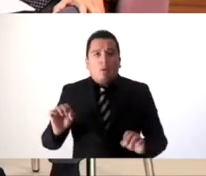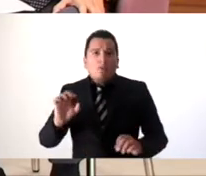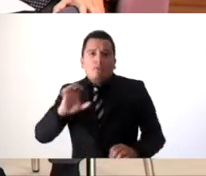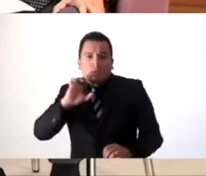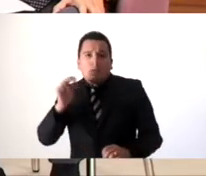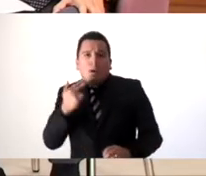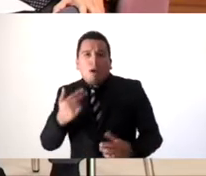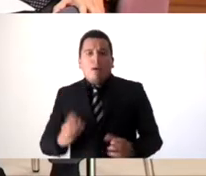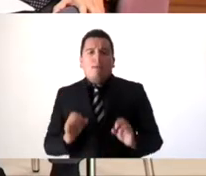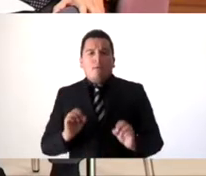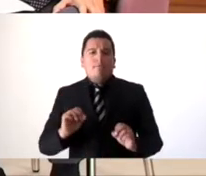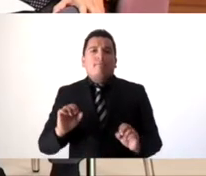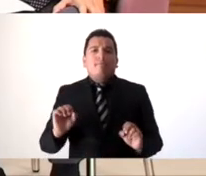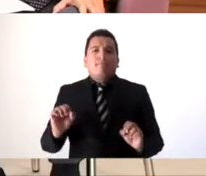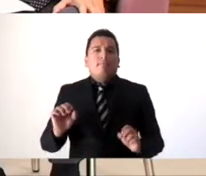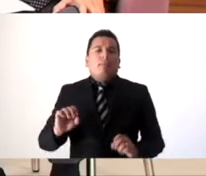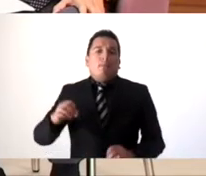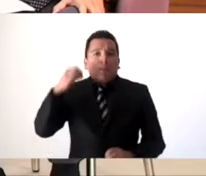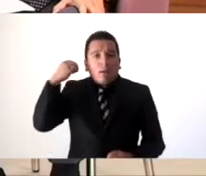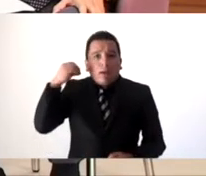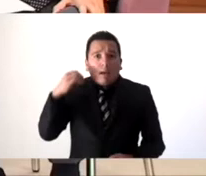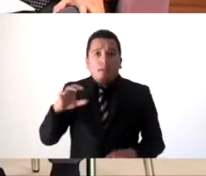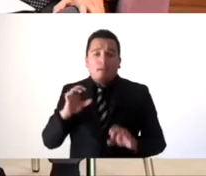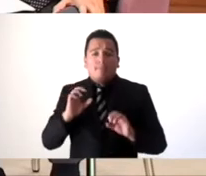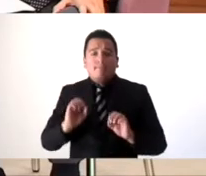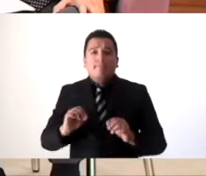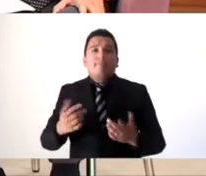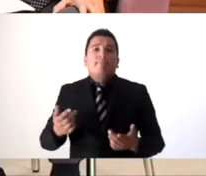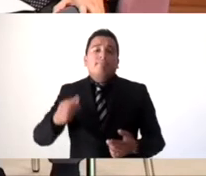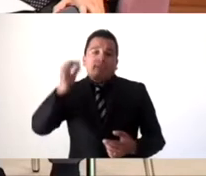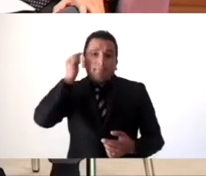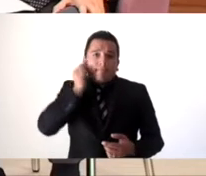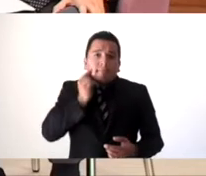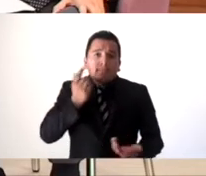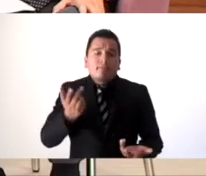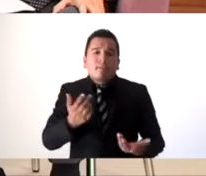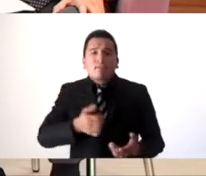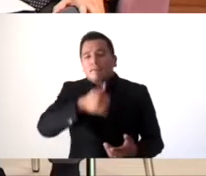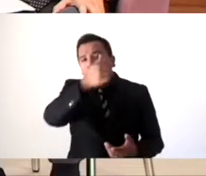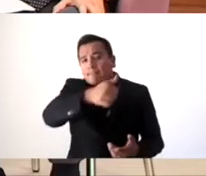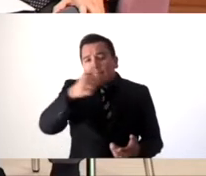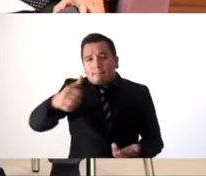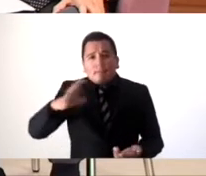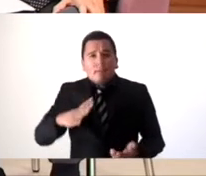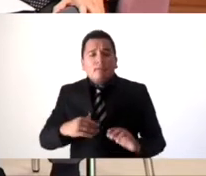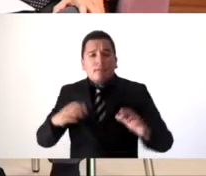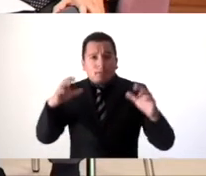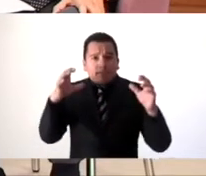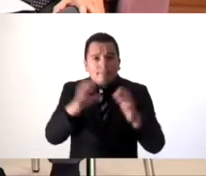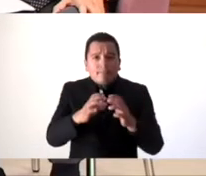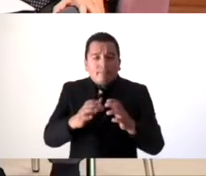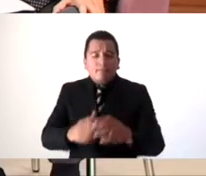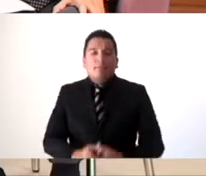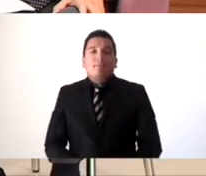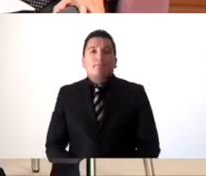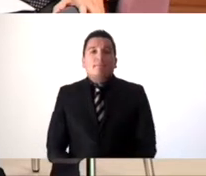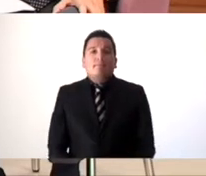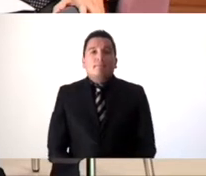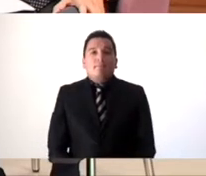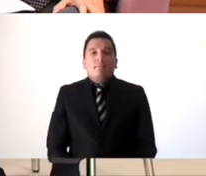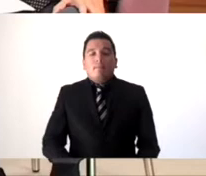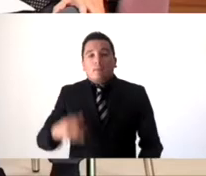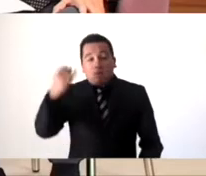o Guerrero, tienen una composición también social en donde hay grupos, hay